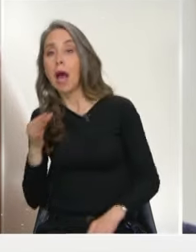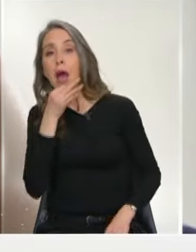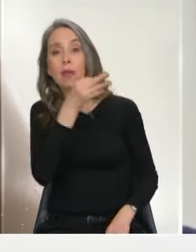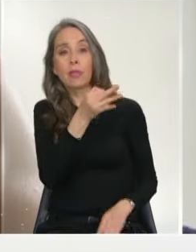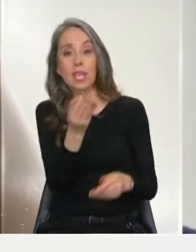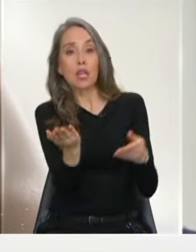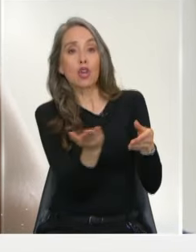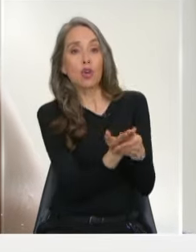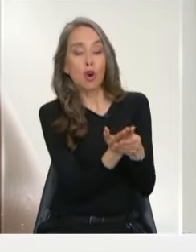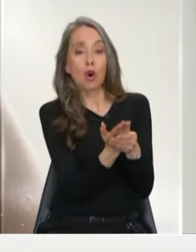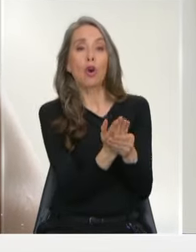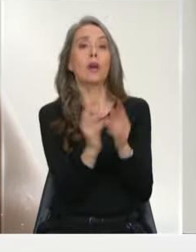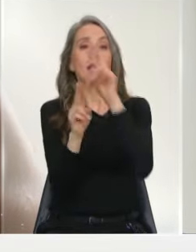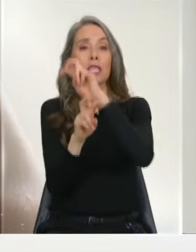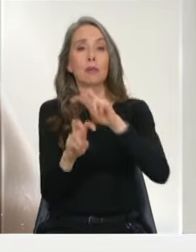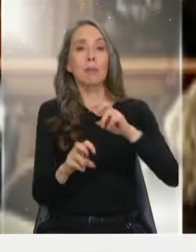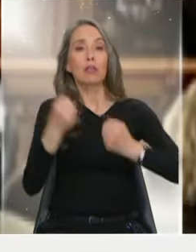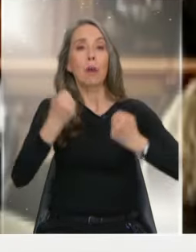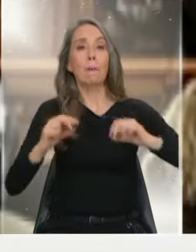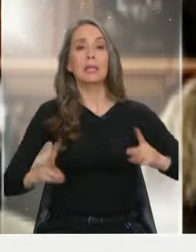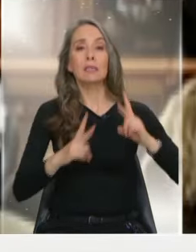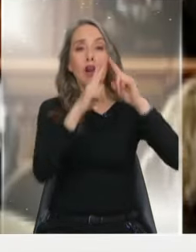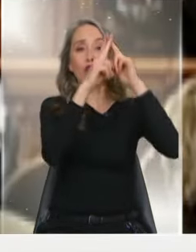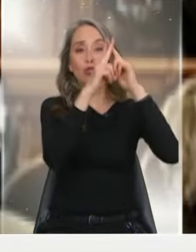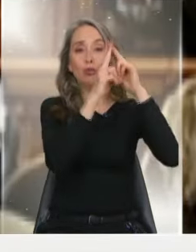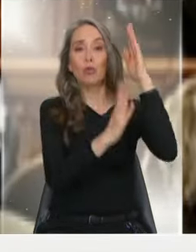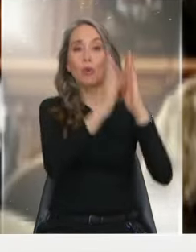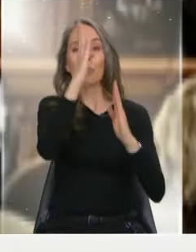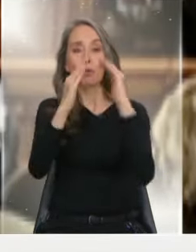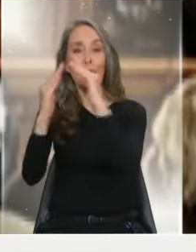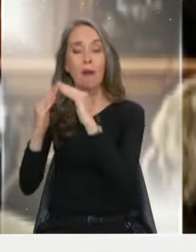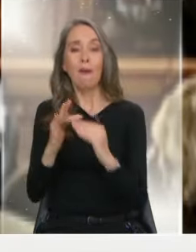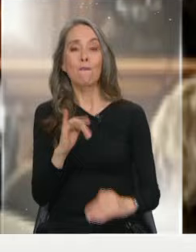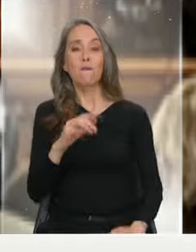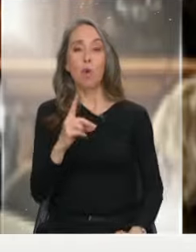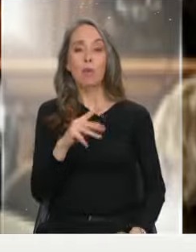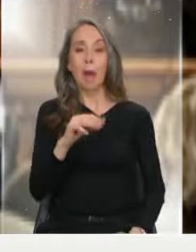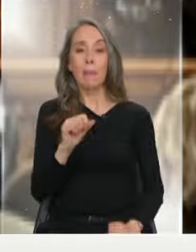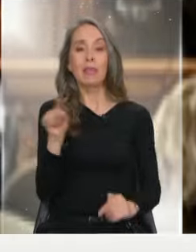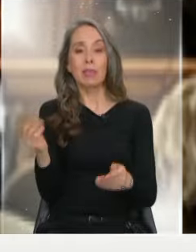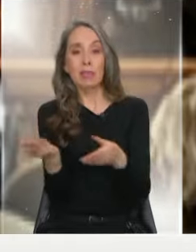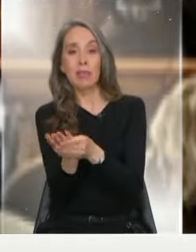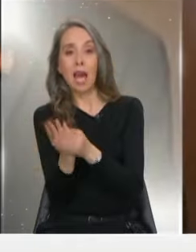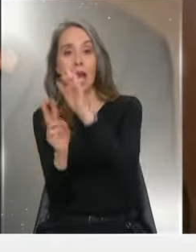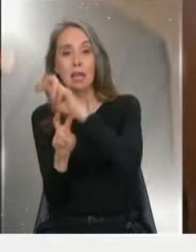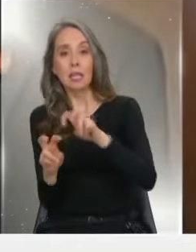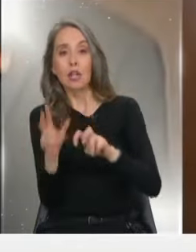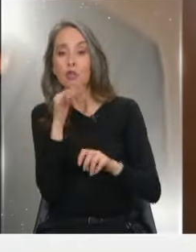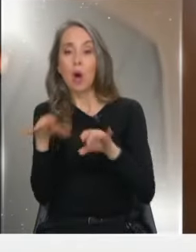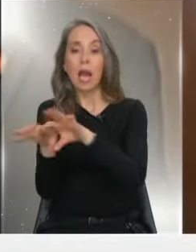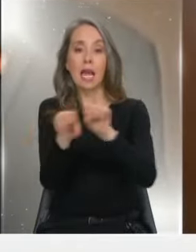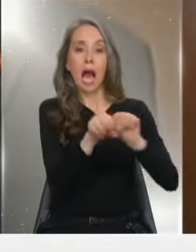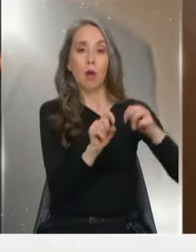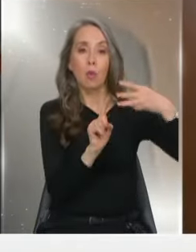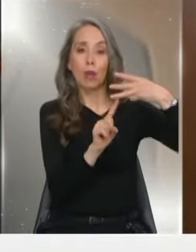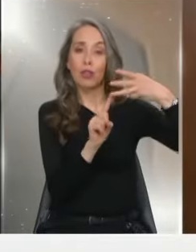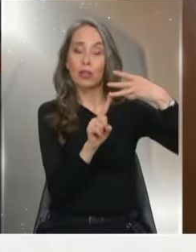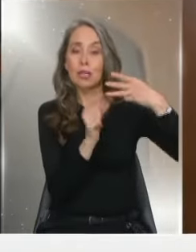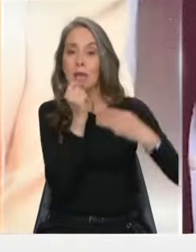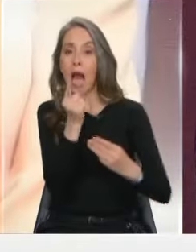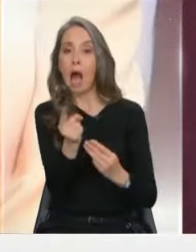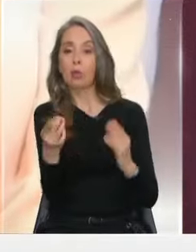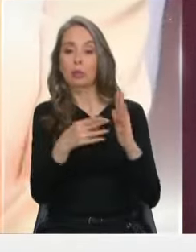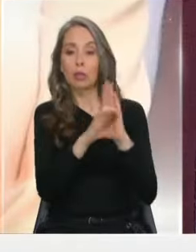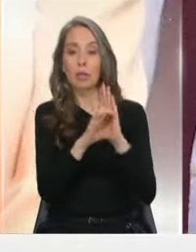fallo de la causa inmobiliaria Fundamenta. A diferencia de los otros libelos, en este pareciera no haber consenso. Estamos evaluando